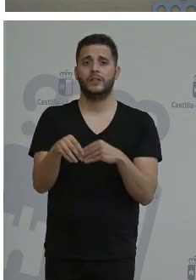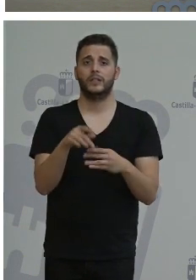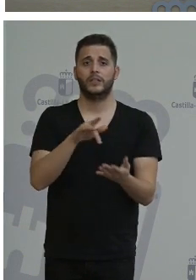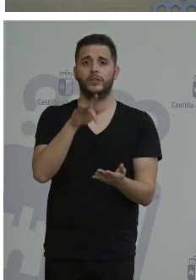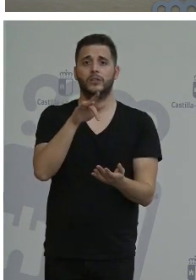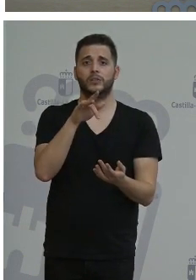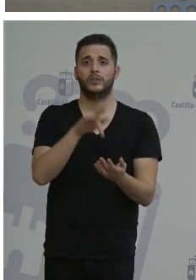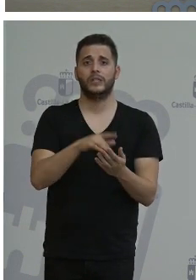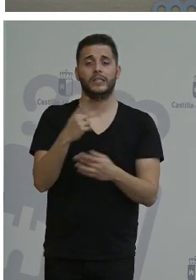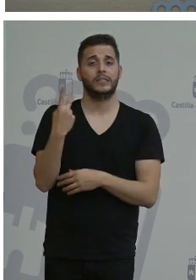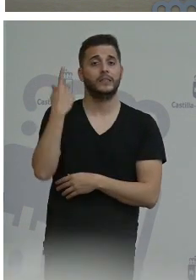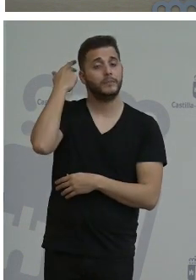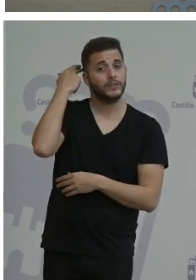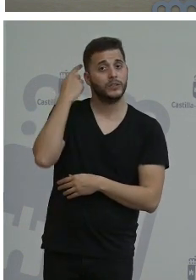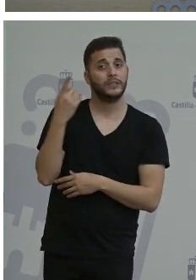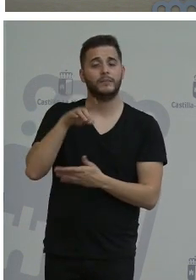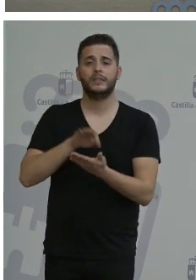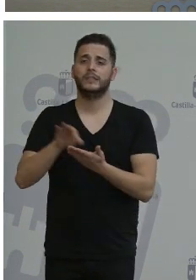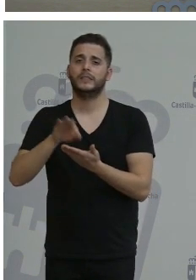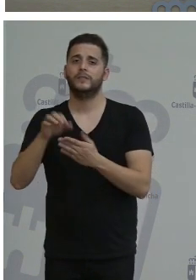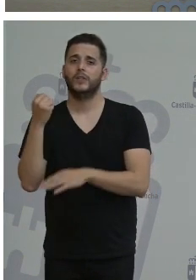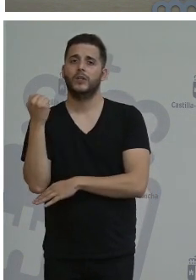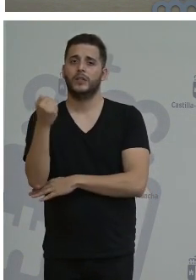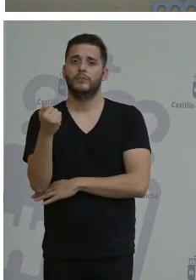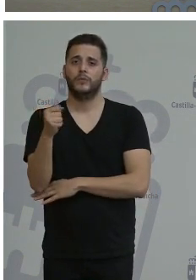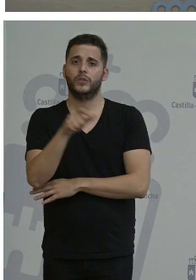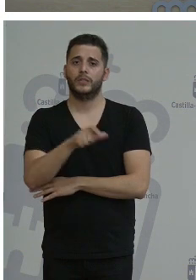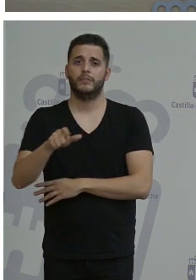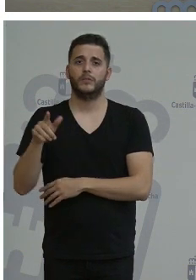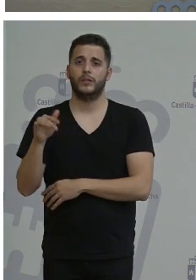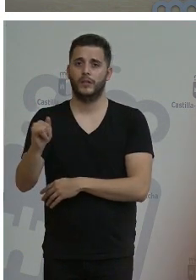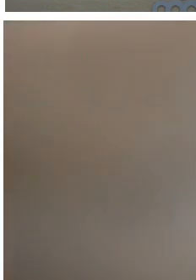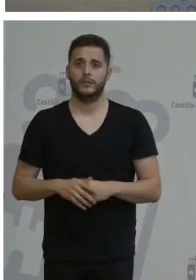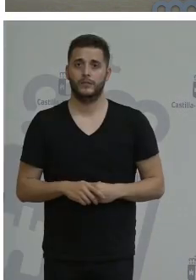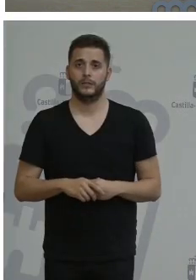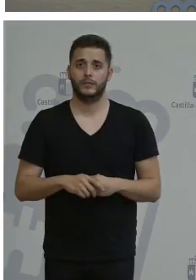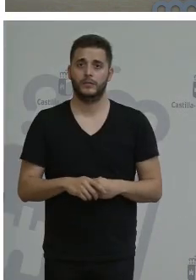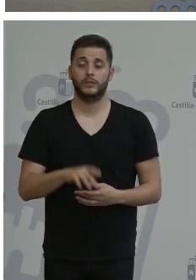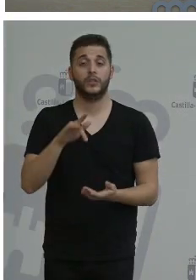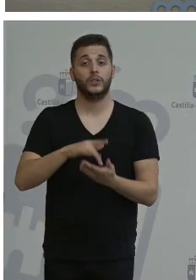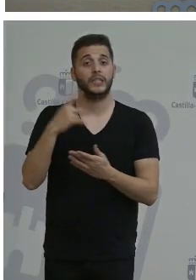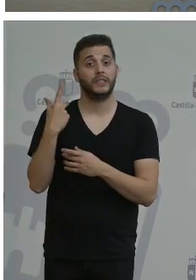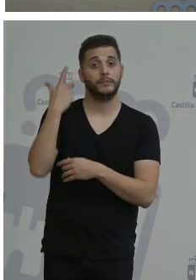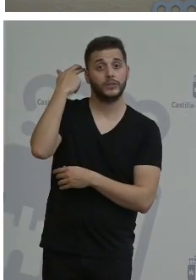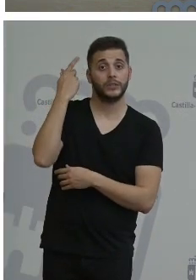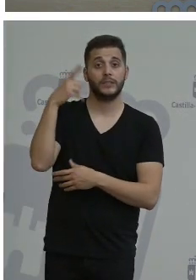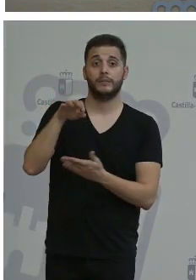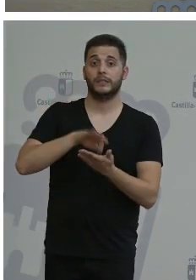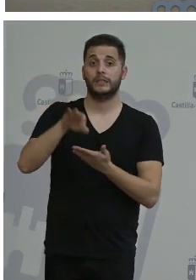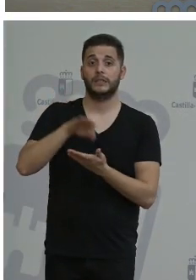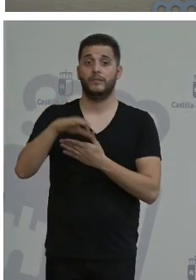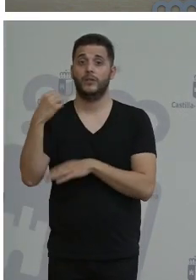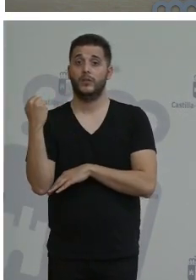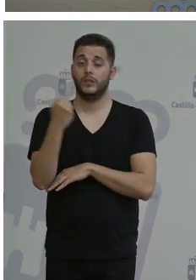pensiones y los servicios de apoyo que reciben estas personas. Y que tanto las pensiones como los servicios de apoyo